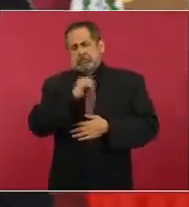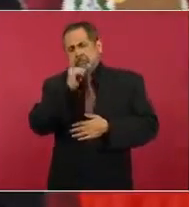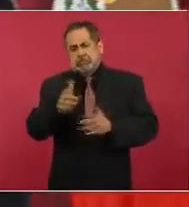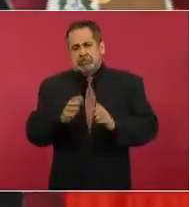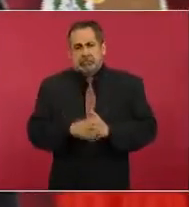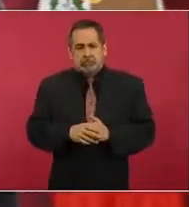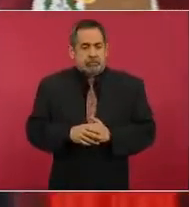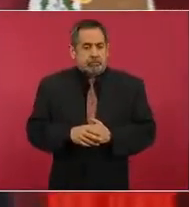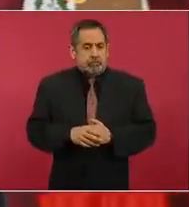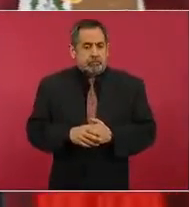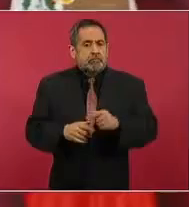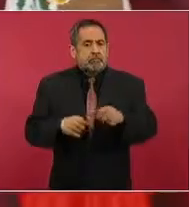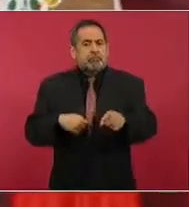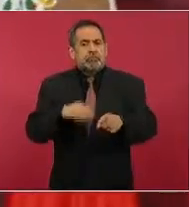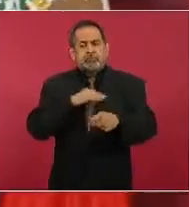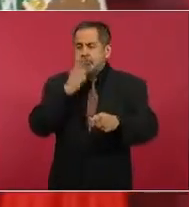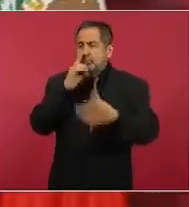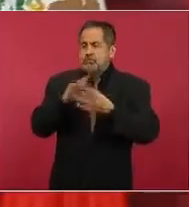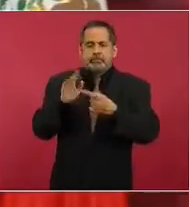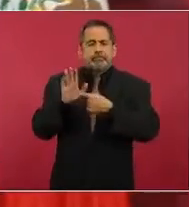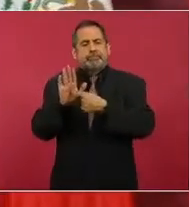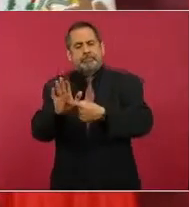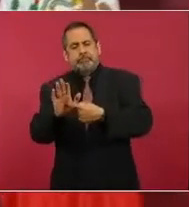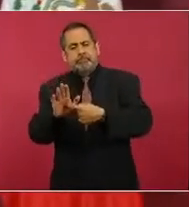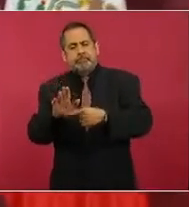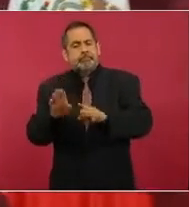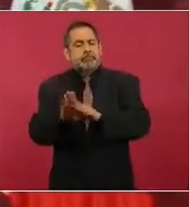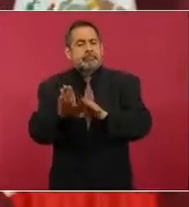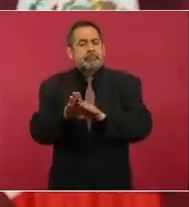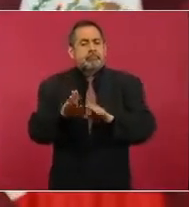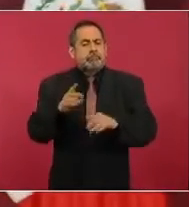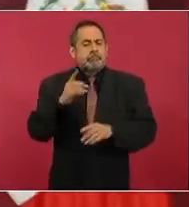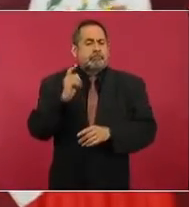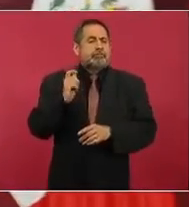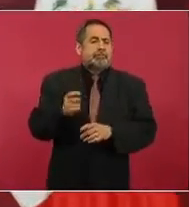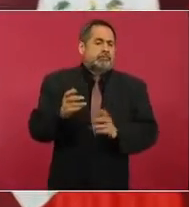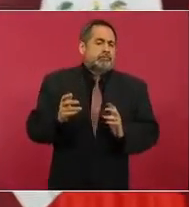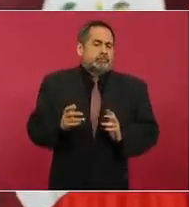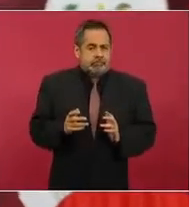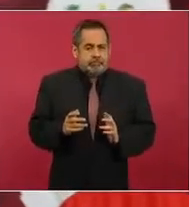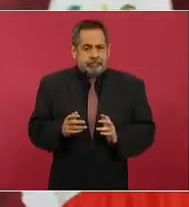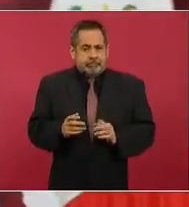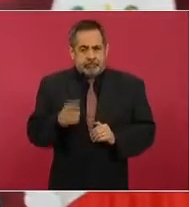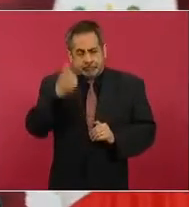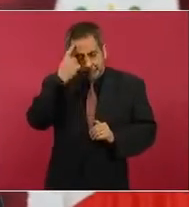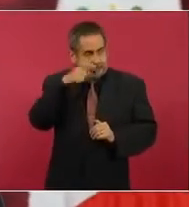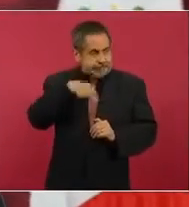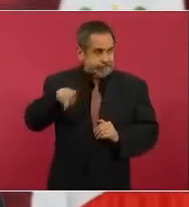cómo estaba, nada más para que no nos dé amnesia,